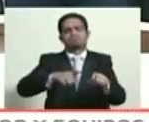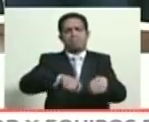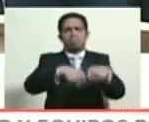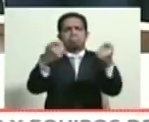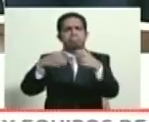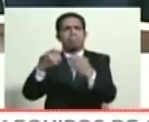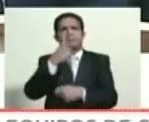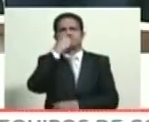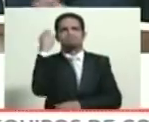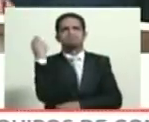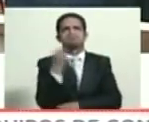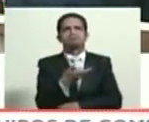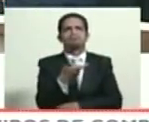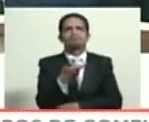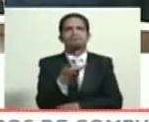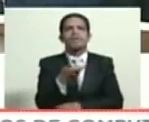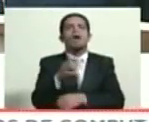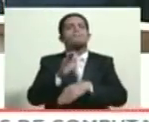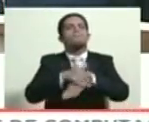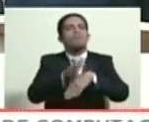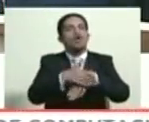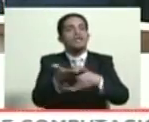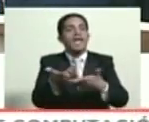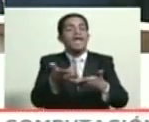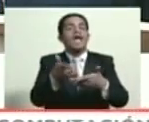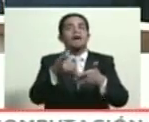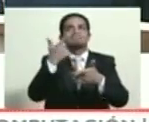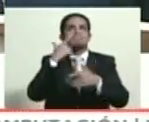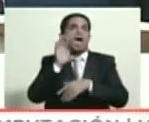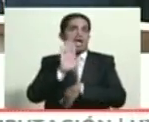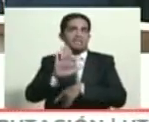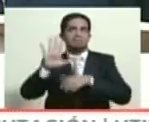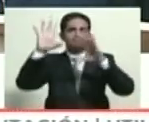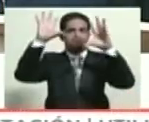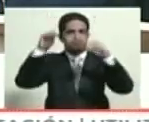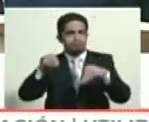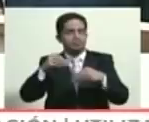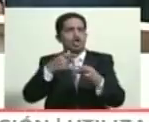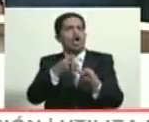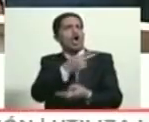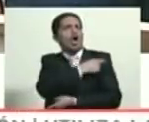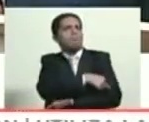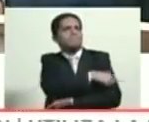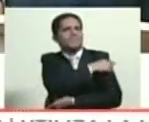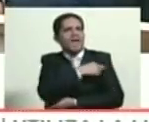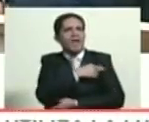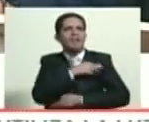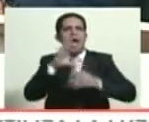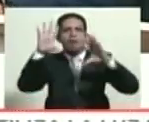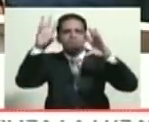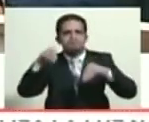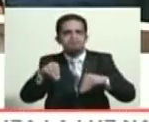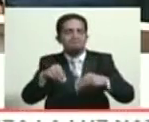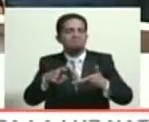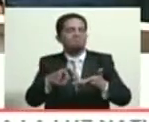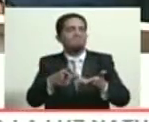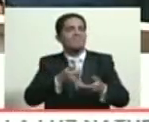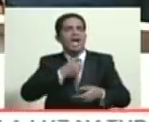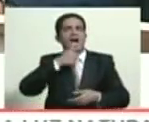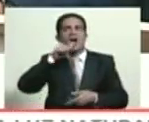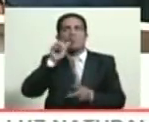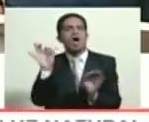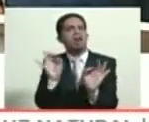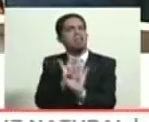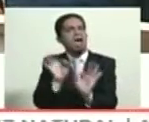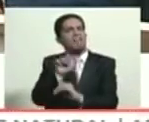manera dejaban sin luz, sin electricidad los hospitales, sin servicio de agua potable a todo el pueblo